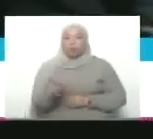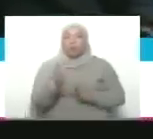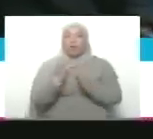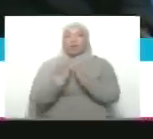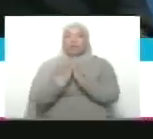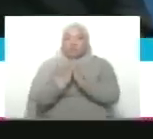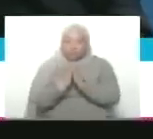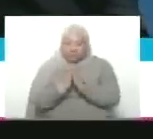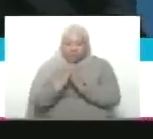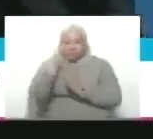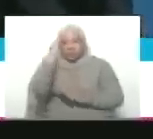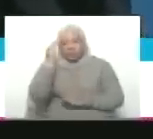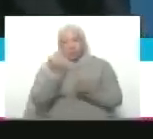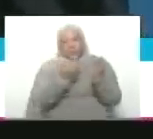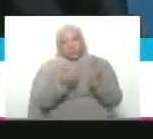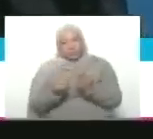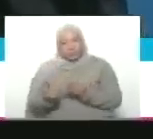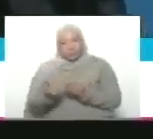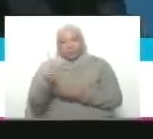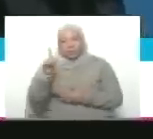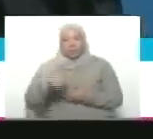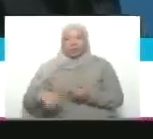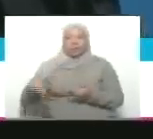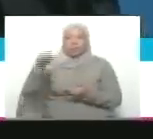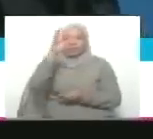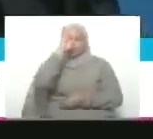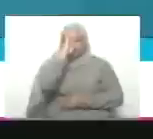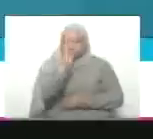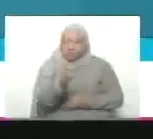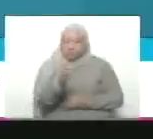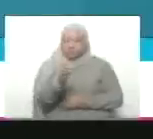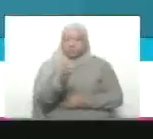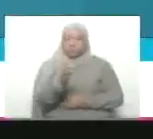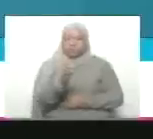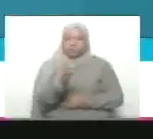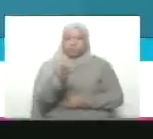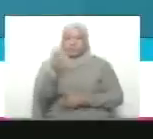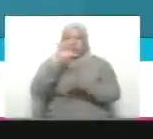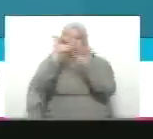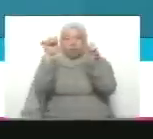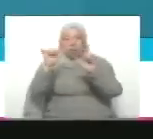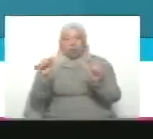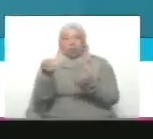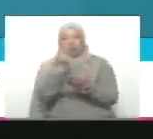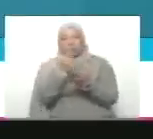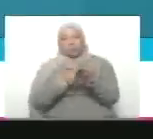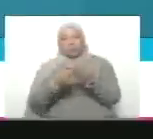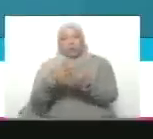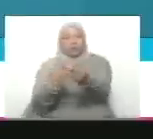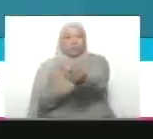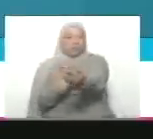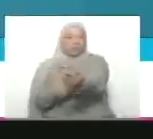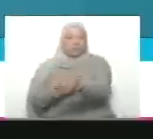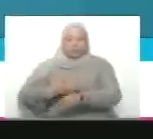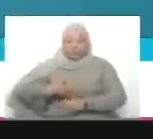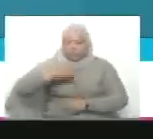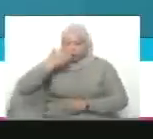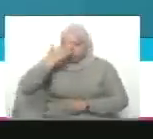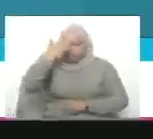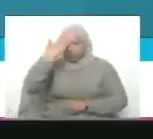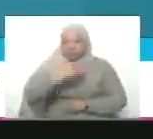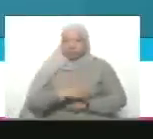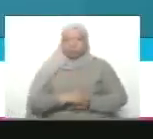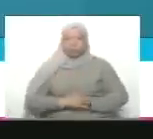sesta bienvenido de irac también me dice un artista plástico hermano árabe de ir